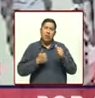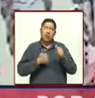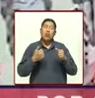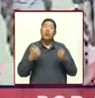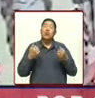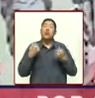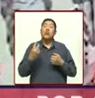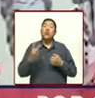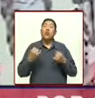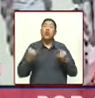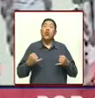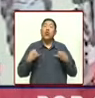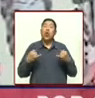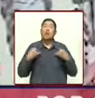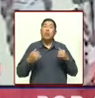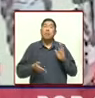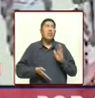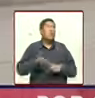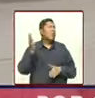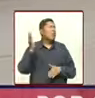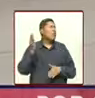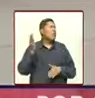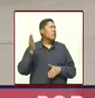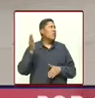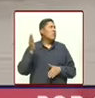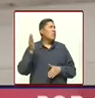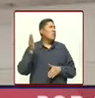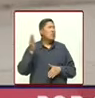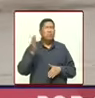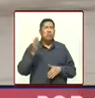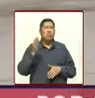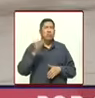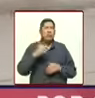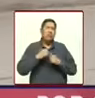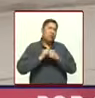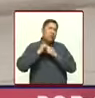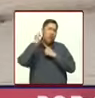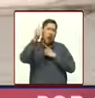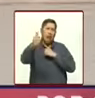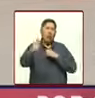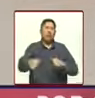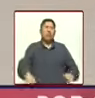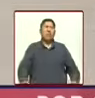jóvenes ha perseguido, se ha ido hasta la oleoducto. ¿Sí?